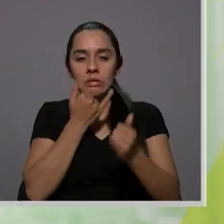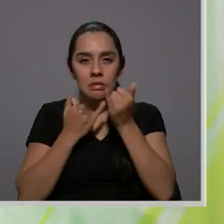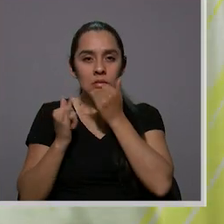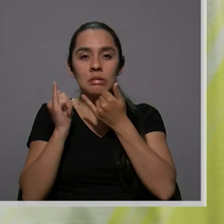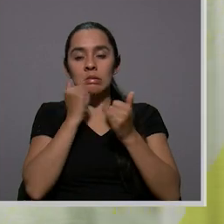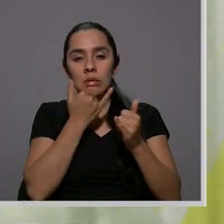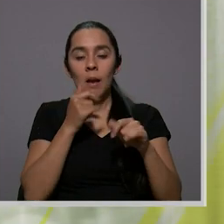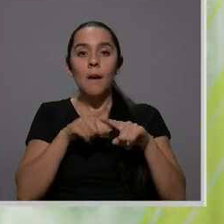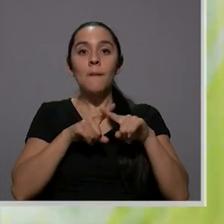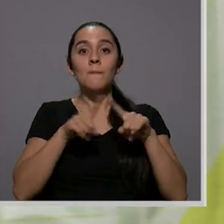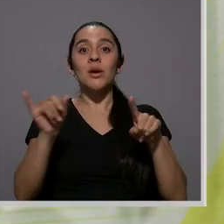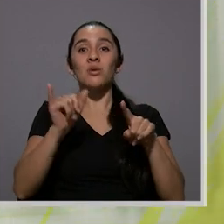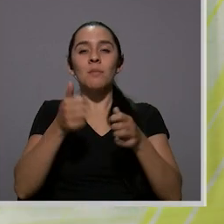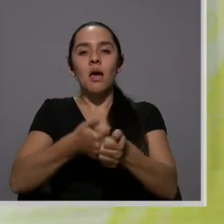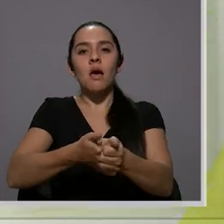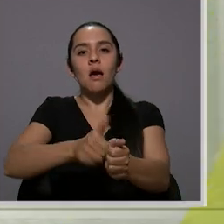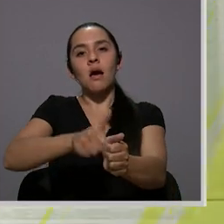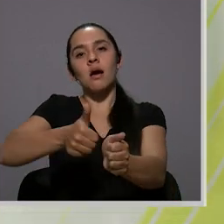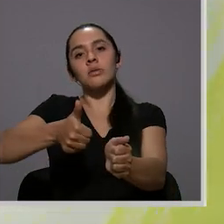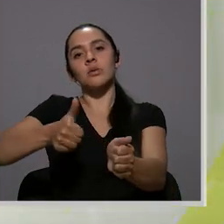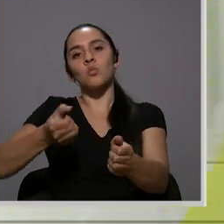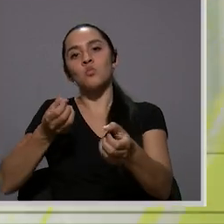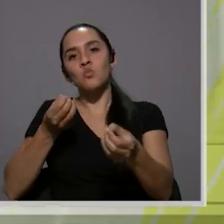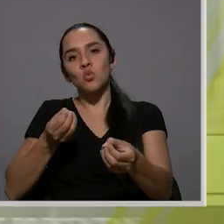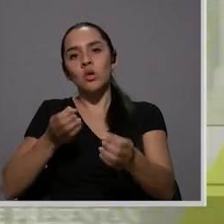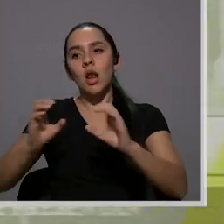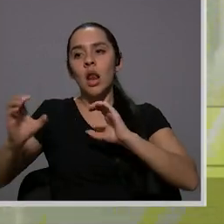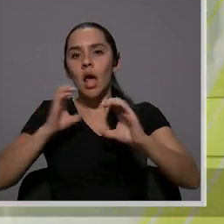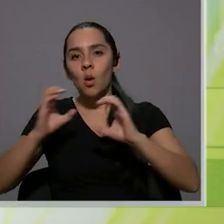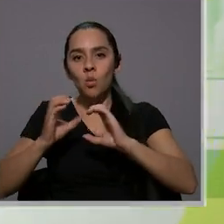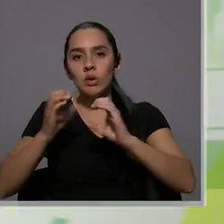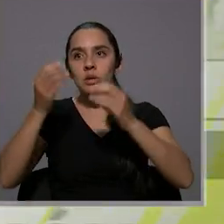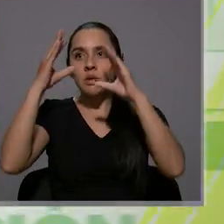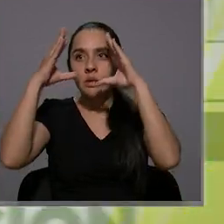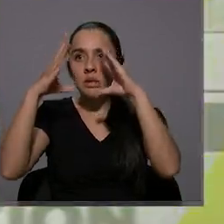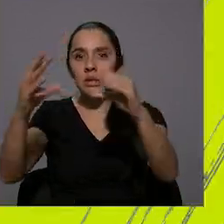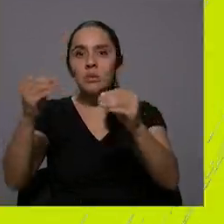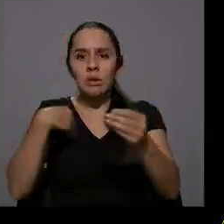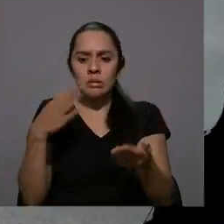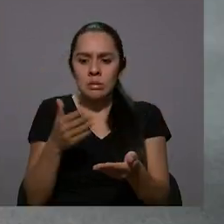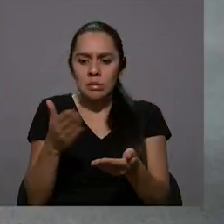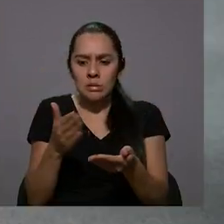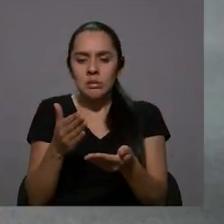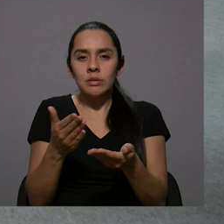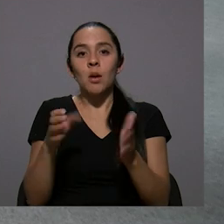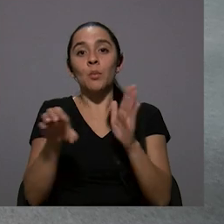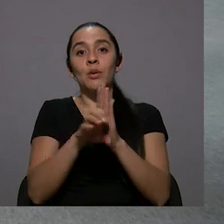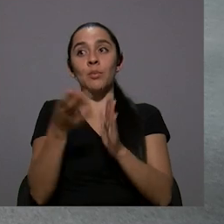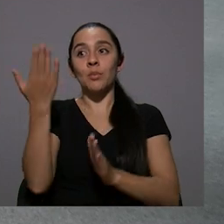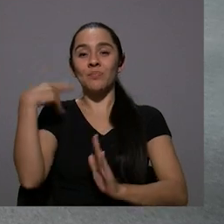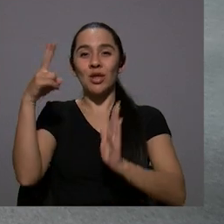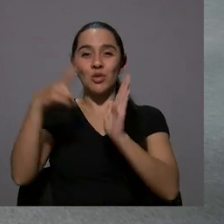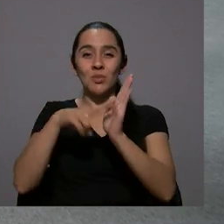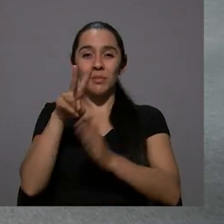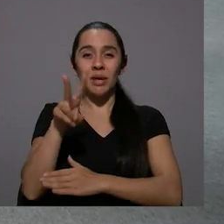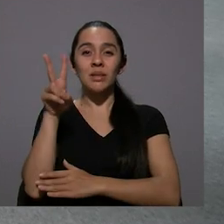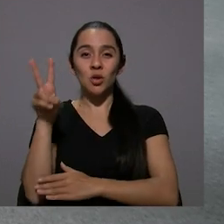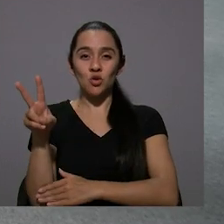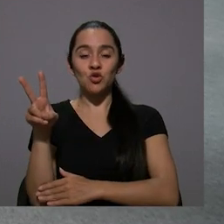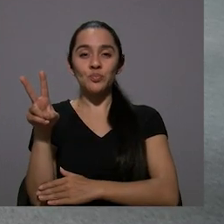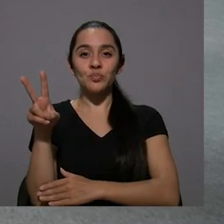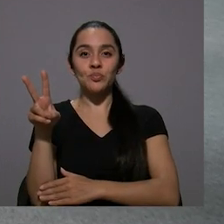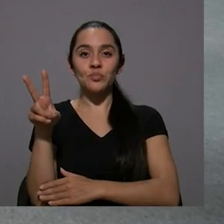errores pero sobre todo se estaba atrasando mucho la comunicación del resultado de la elección en la noche de la elección por ejemplo en el 2022